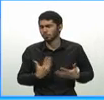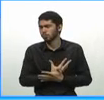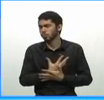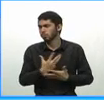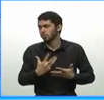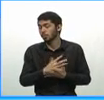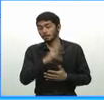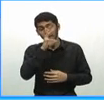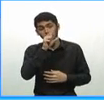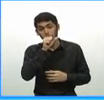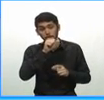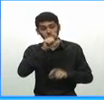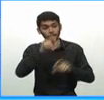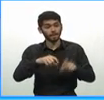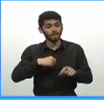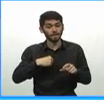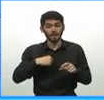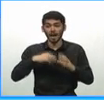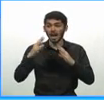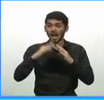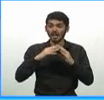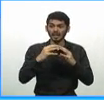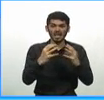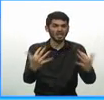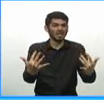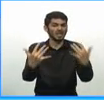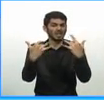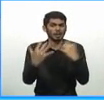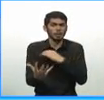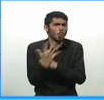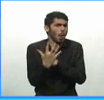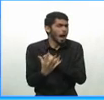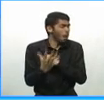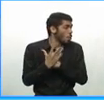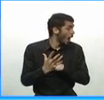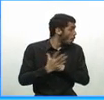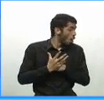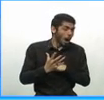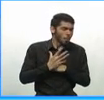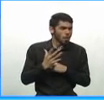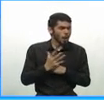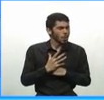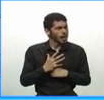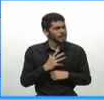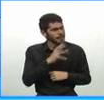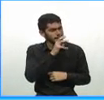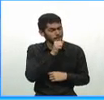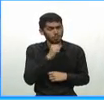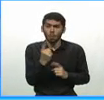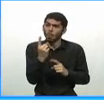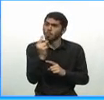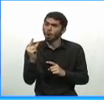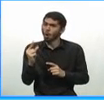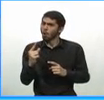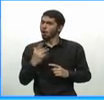a todos los hinchas de River en el portón de casa que me estén cargando y no es nada lindo así que por un lado Me pone contento porque eso quiere decir de que